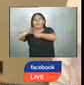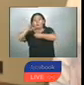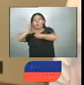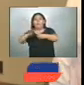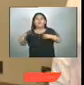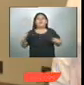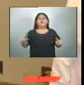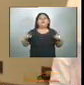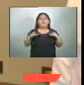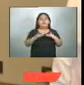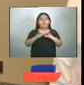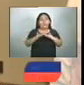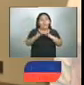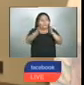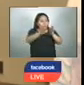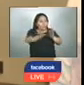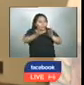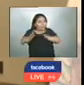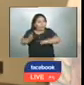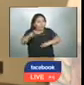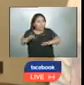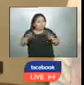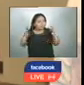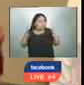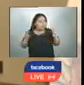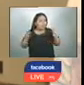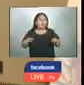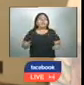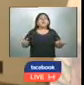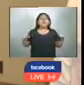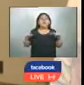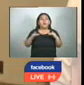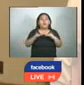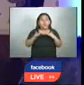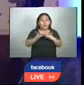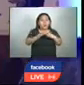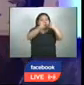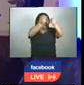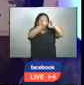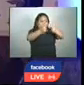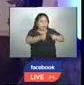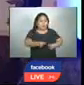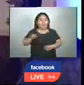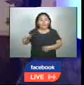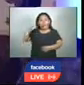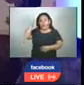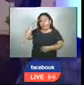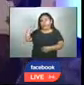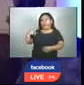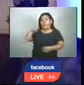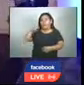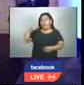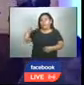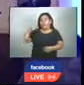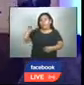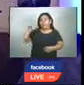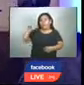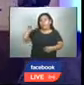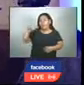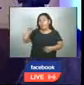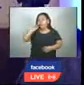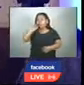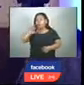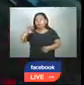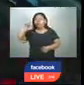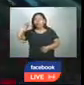igual forma, el plan general para eso y también el mismo presupuesto. Dora Esmeralda Martínez recalcó que el Tribunal Supremo